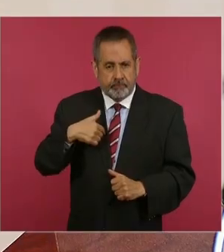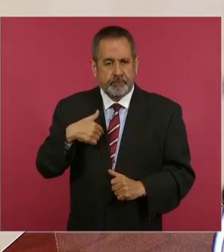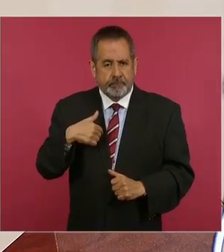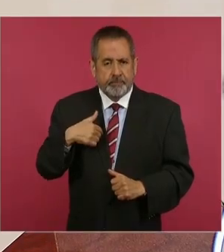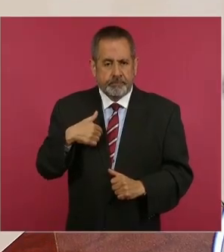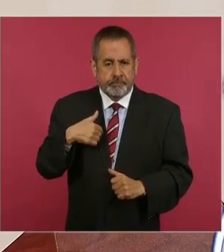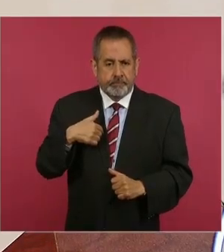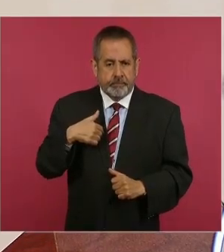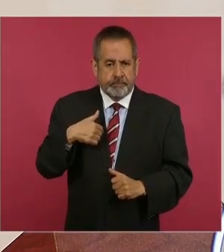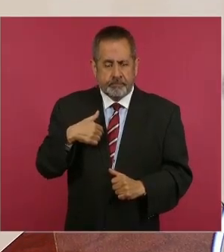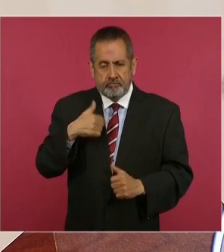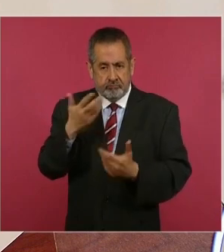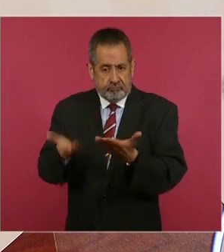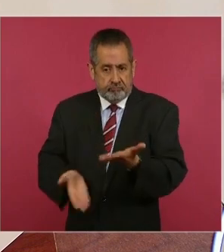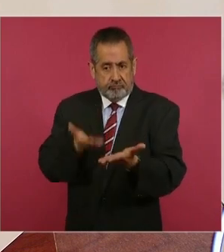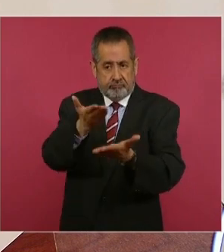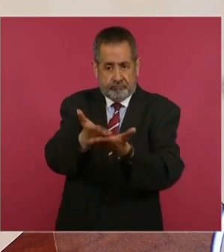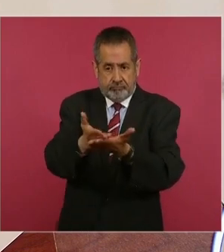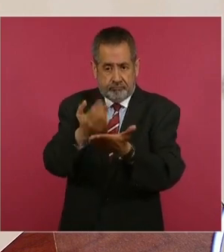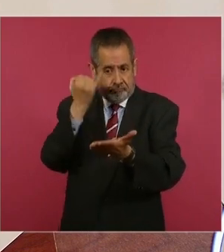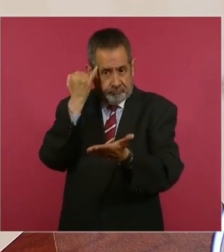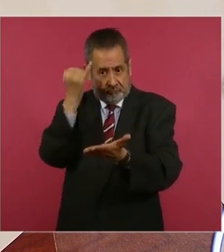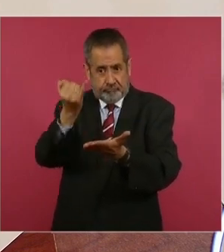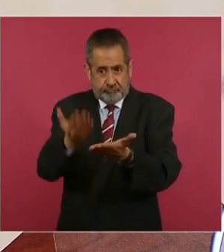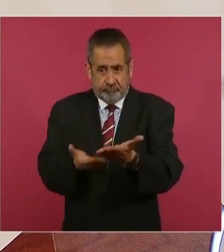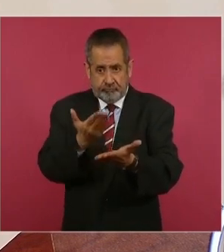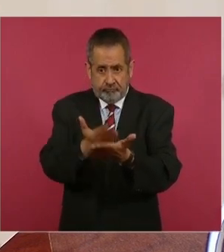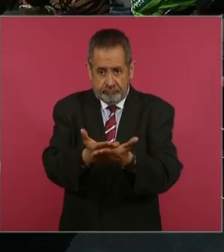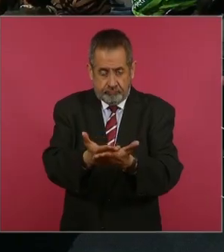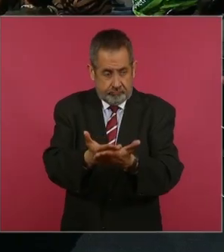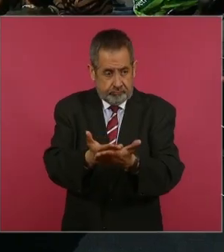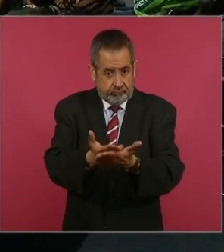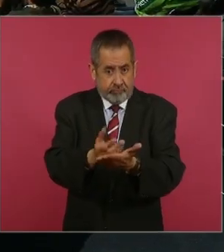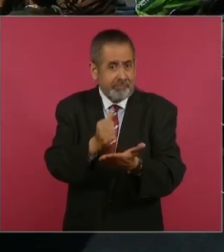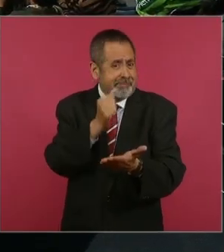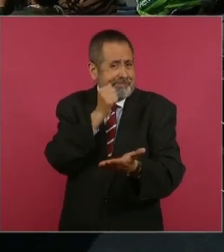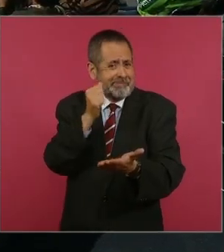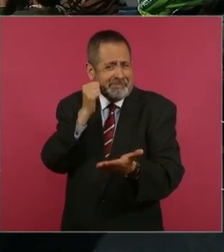hago un planteamiento de ayer